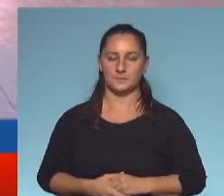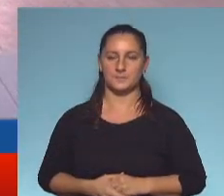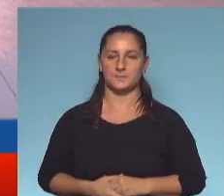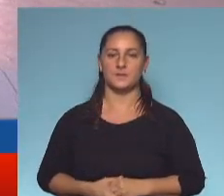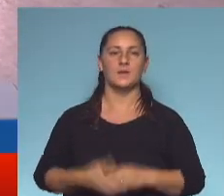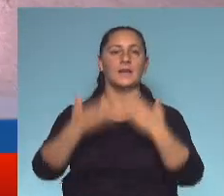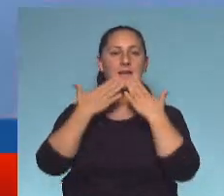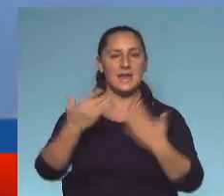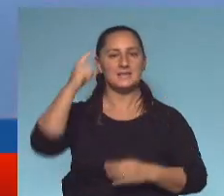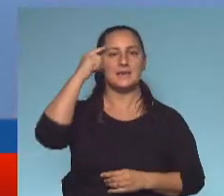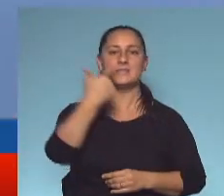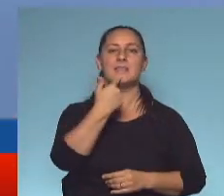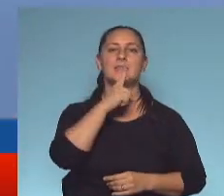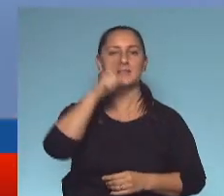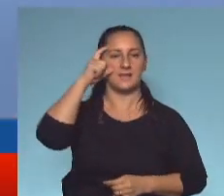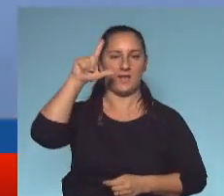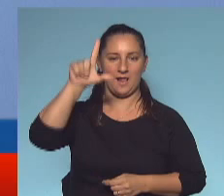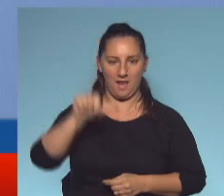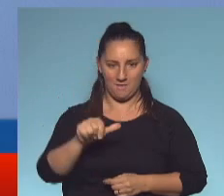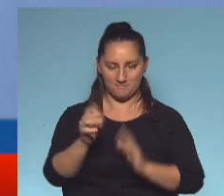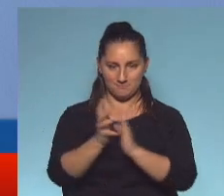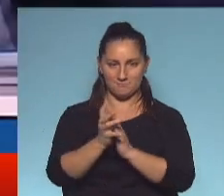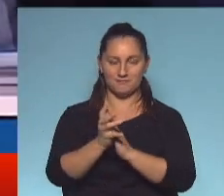Muchas gracias, Estela.